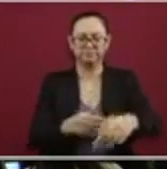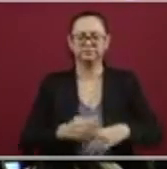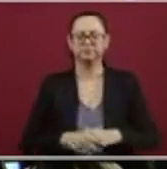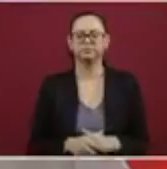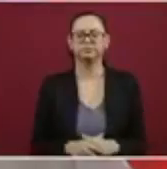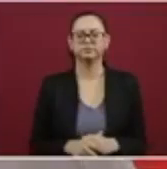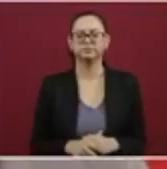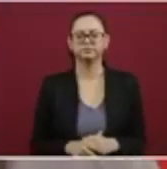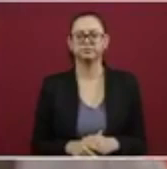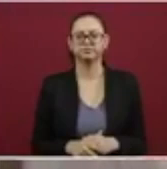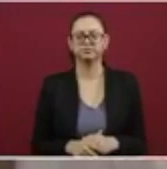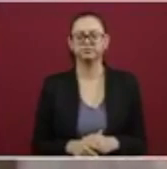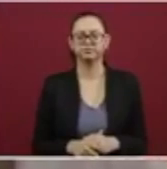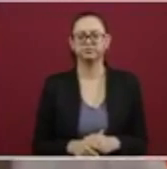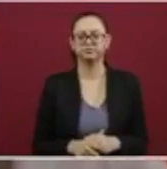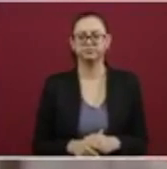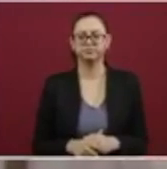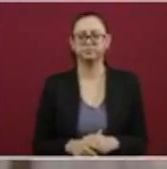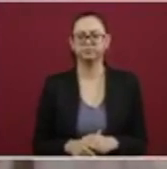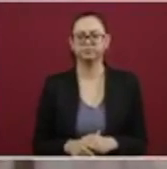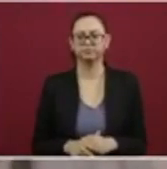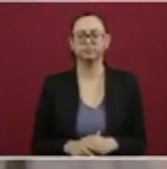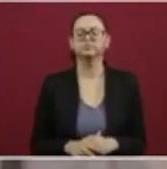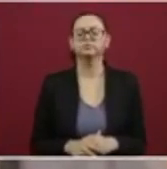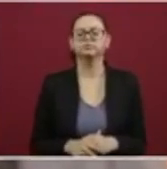Informar que estamos presentes en el